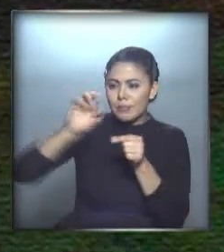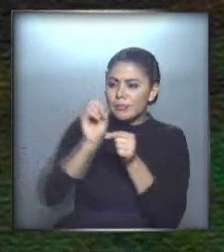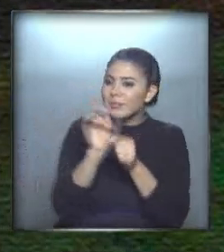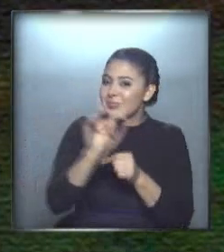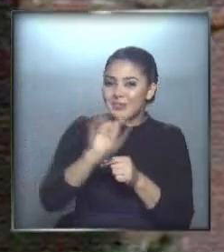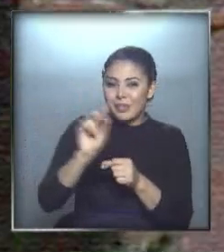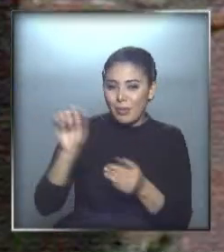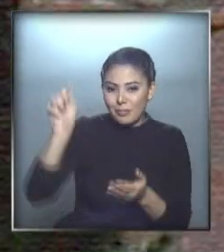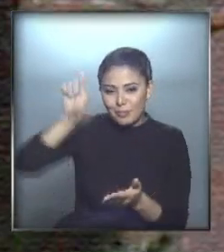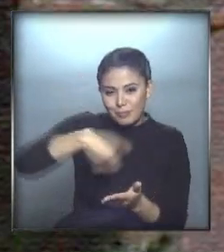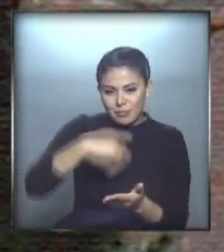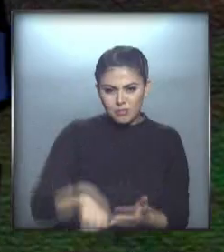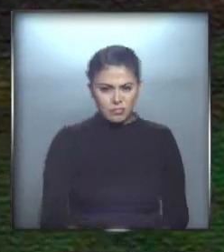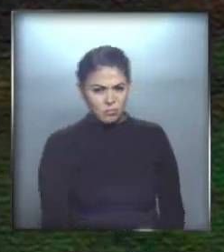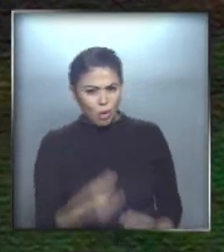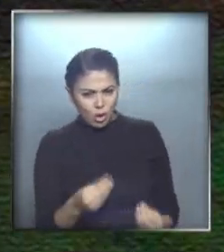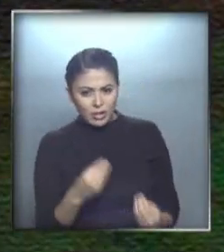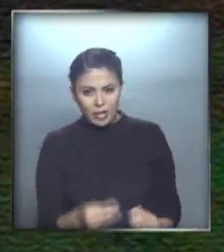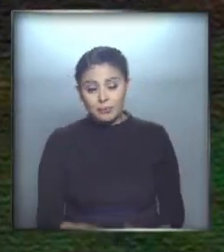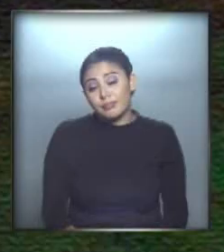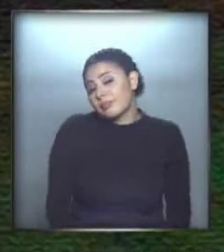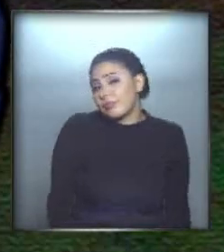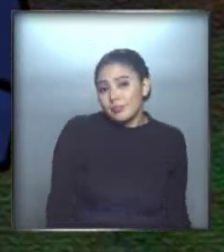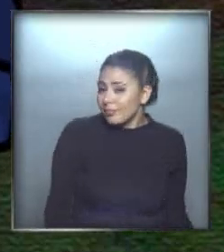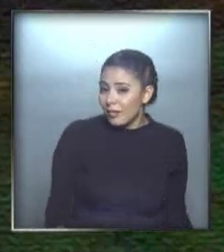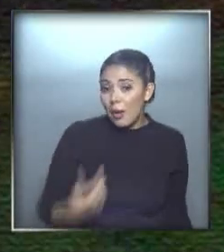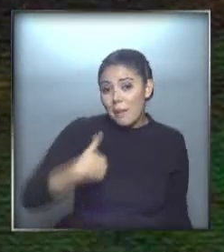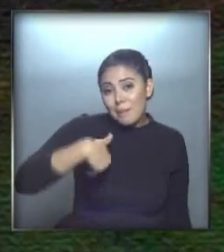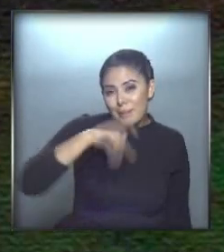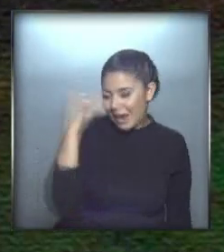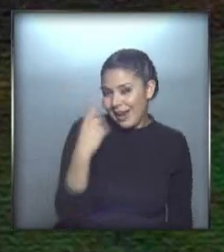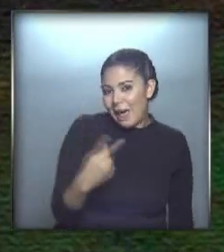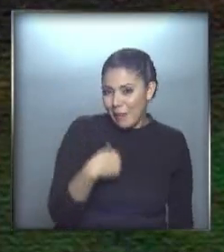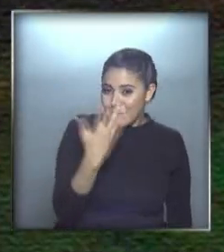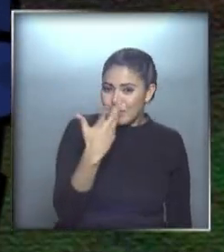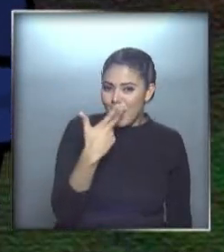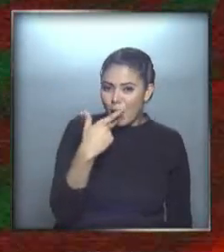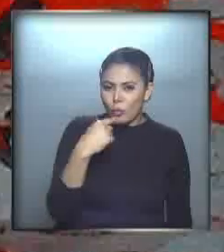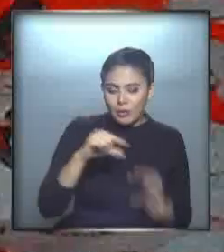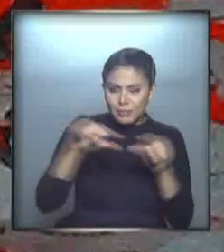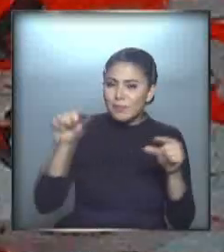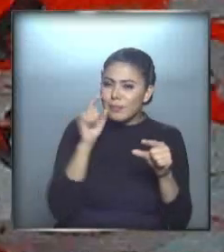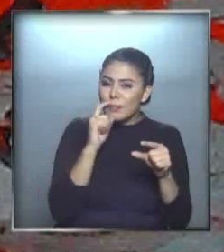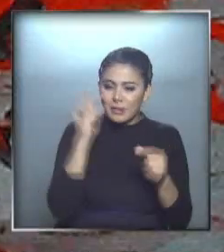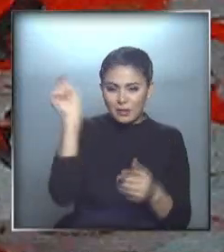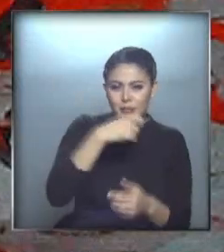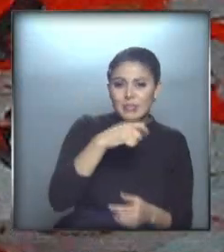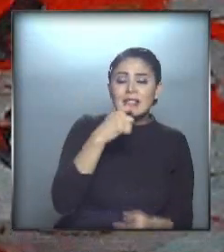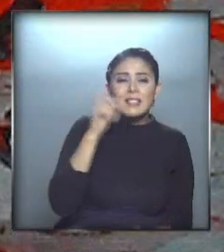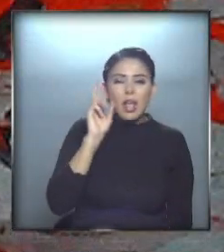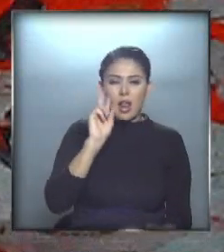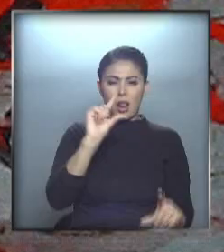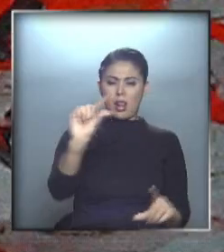la espátula. ¿Y por qué? Bueno, es más rápido y me gusta cómo queda. De lejos